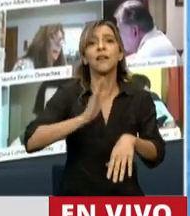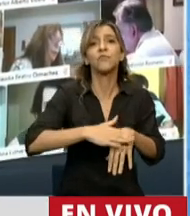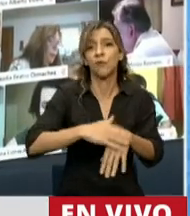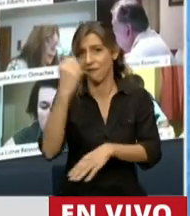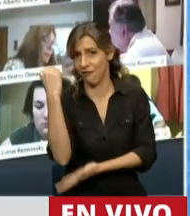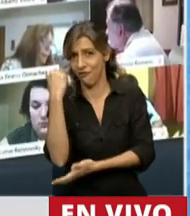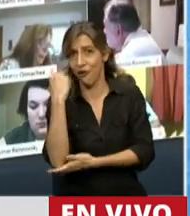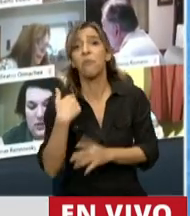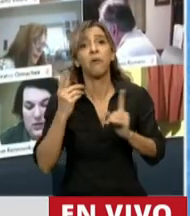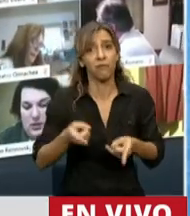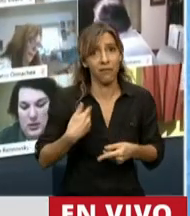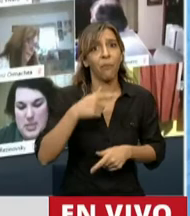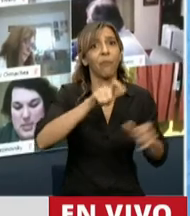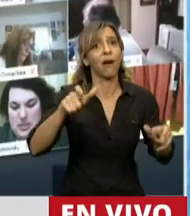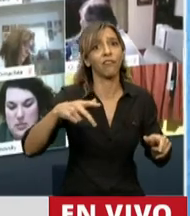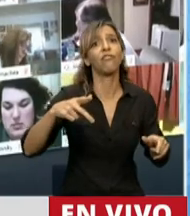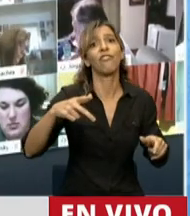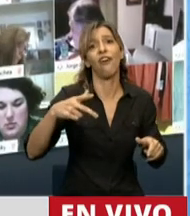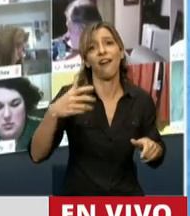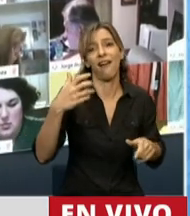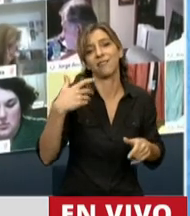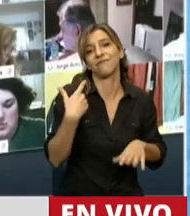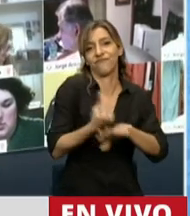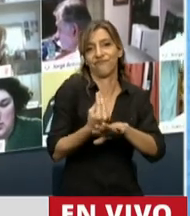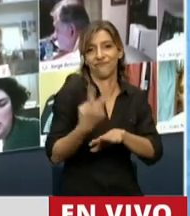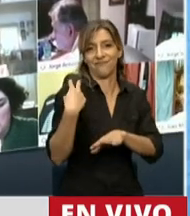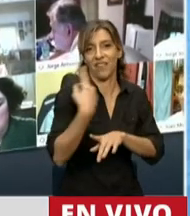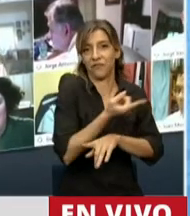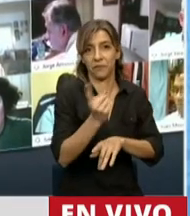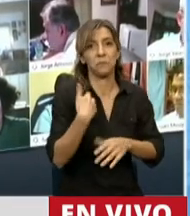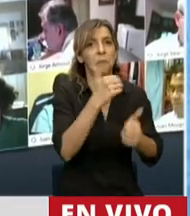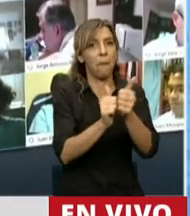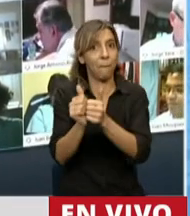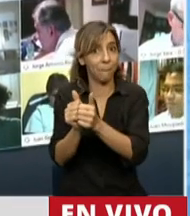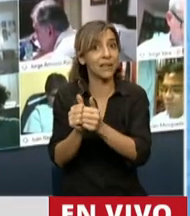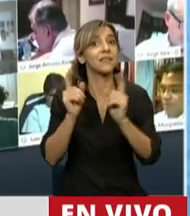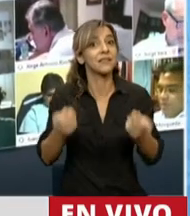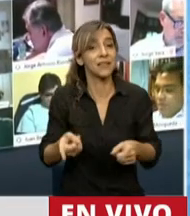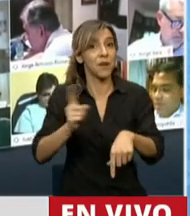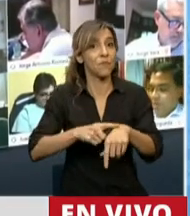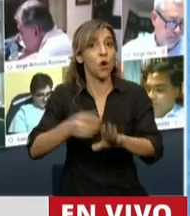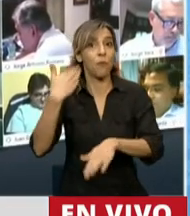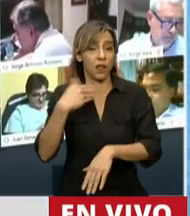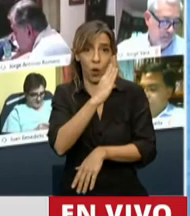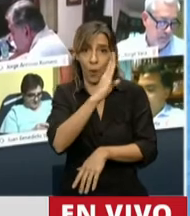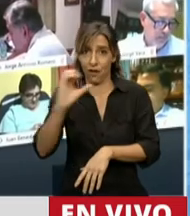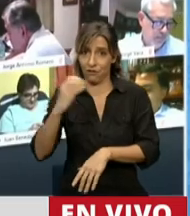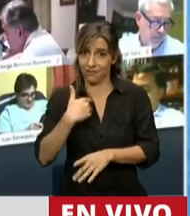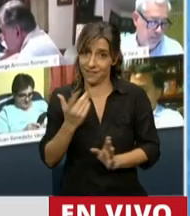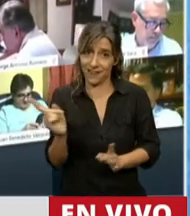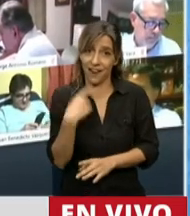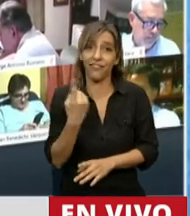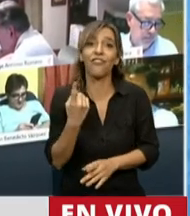de empresas públicas y privadas. A los privados, el entonces director del Banco Central, Domingo Felipe Cavallo, nombre que no